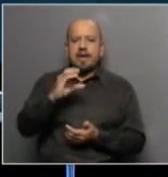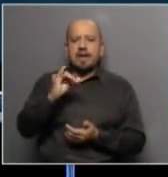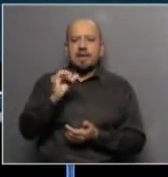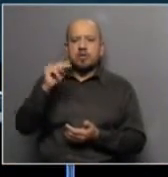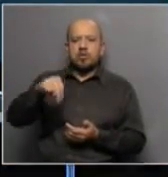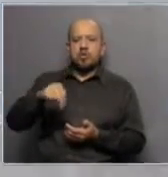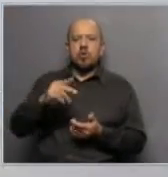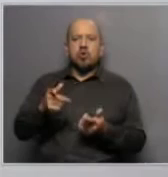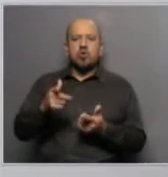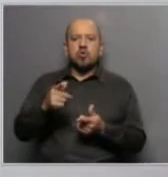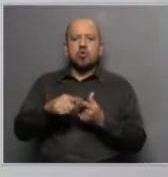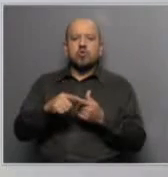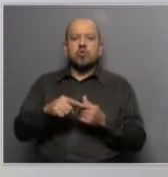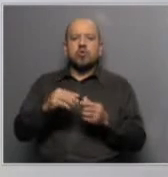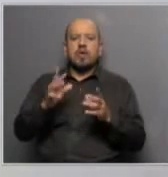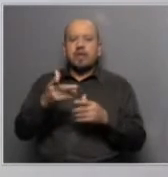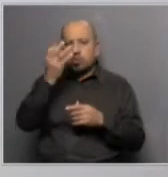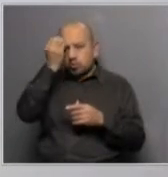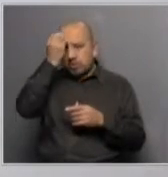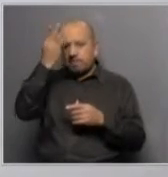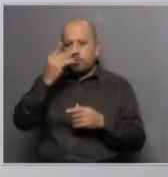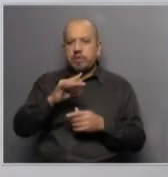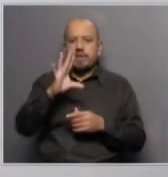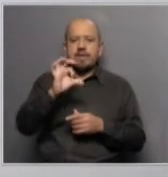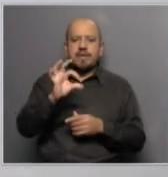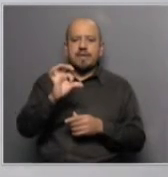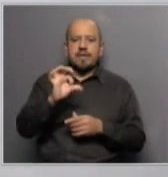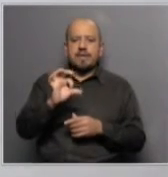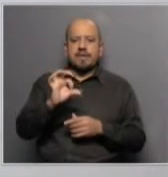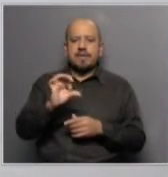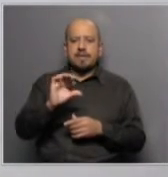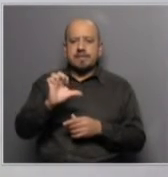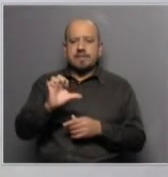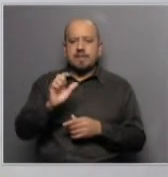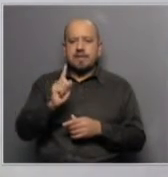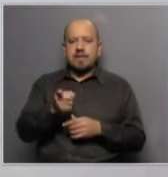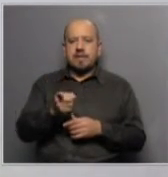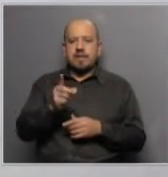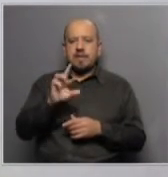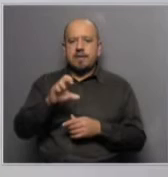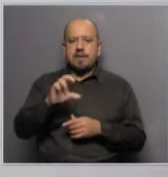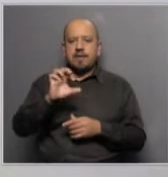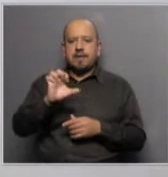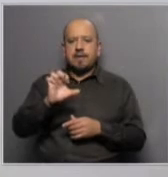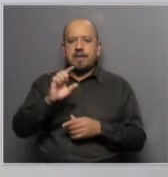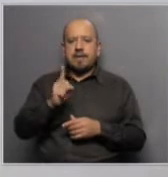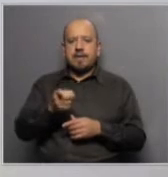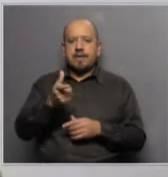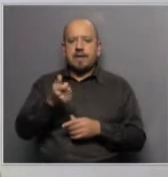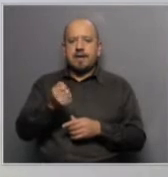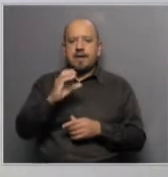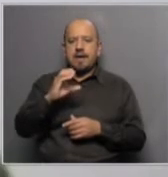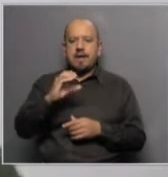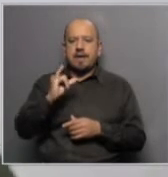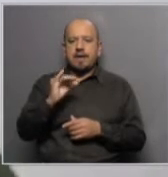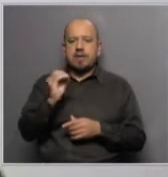poder profundizar sobre el concepto de segregación, que de una manera apunta a la separación de una parte del todo, ¿no?